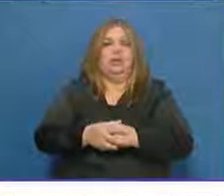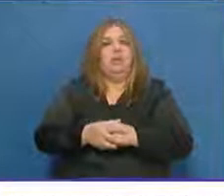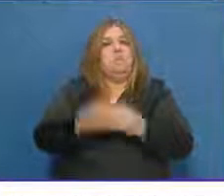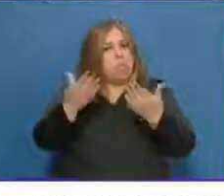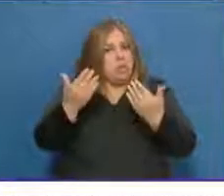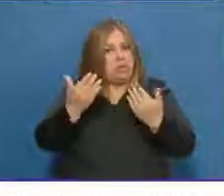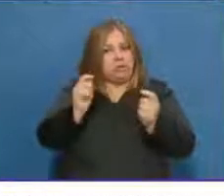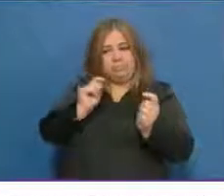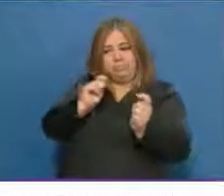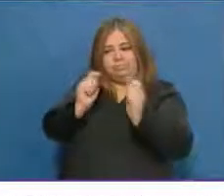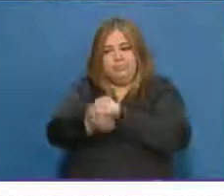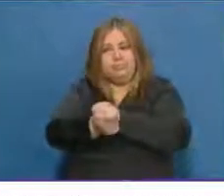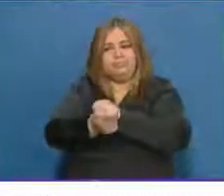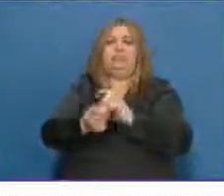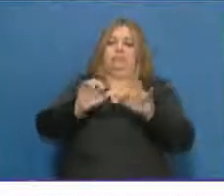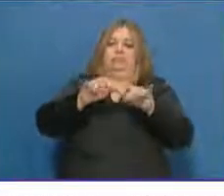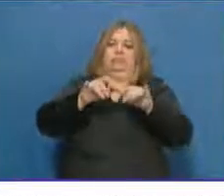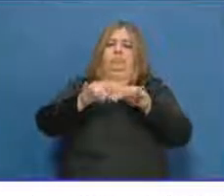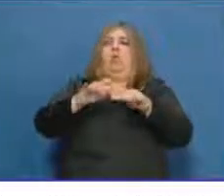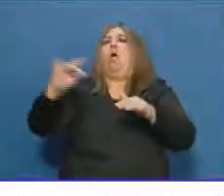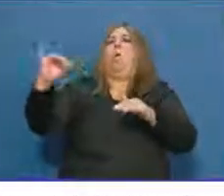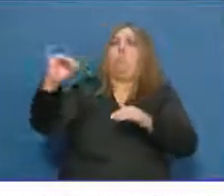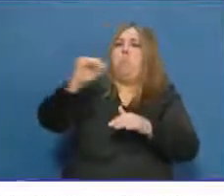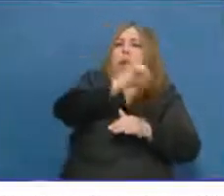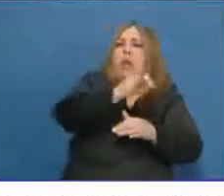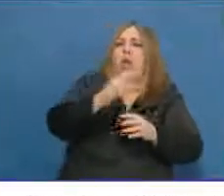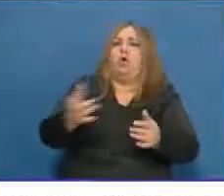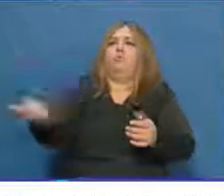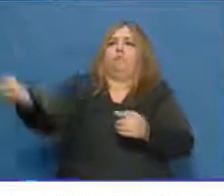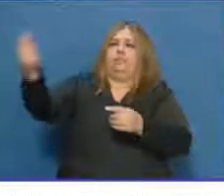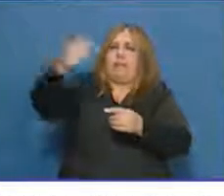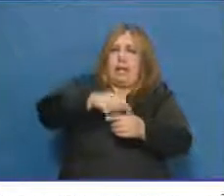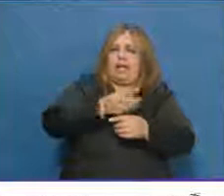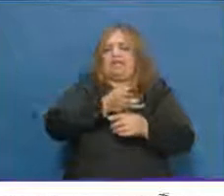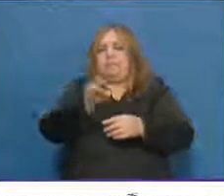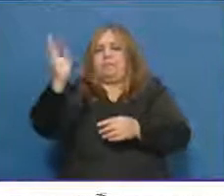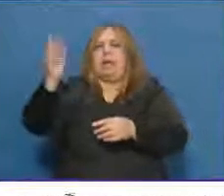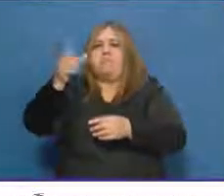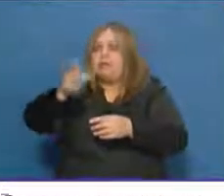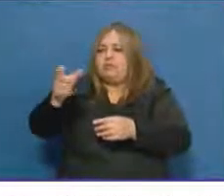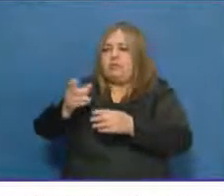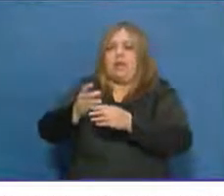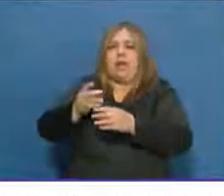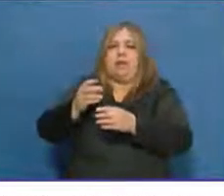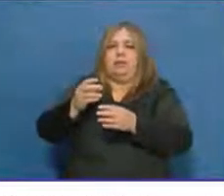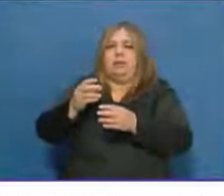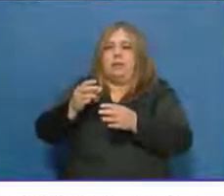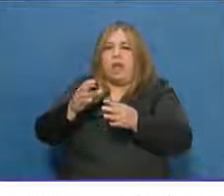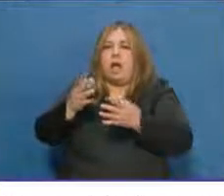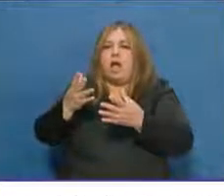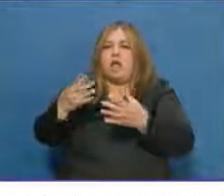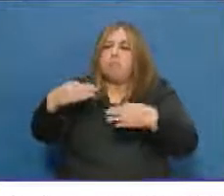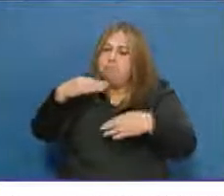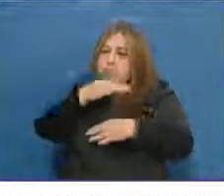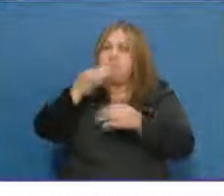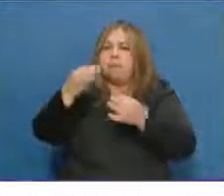programar los vuelos, las operaciones, los flujos de pasajeros en forma adecuada para cumplimentar todas